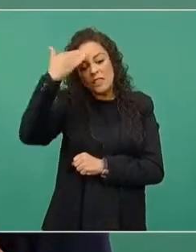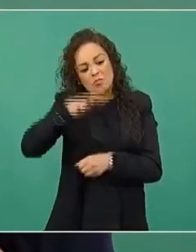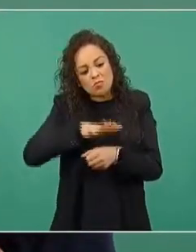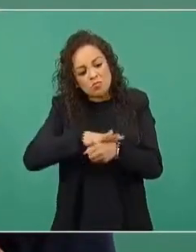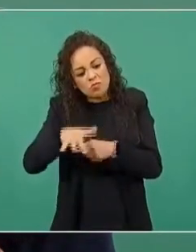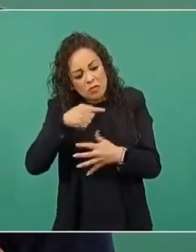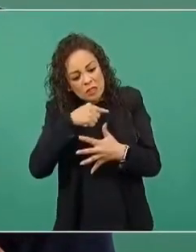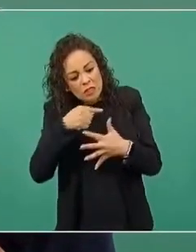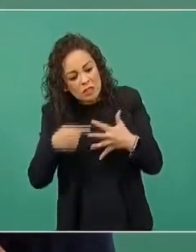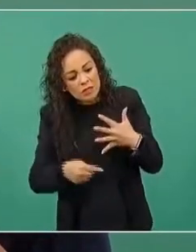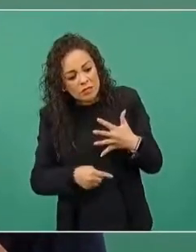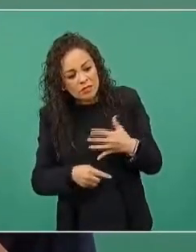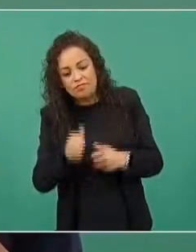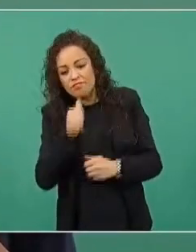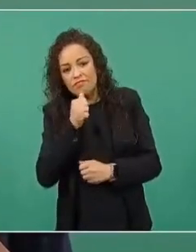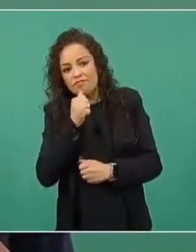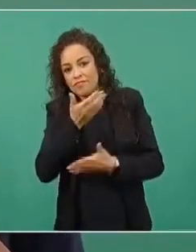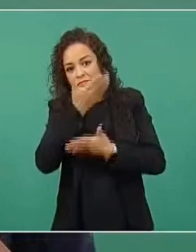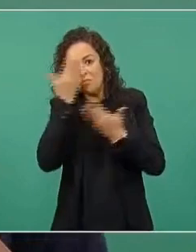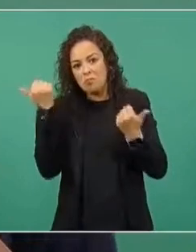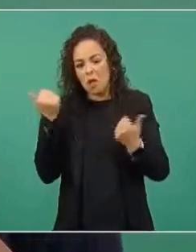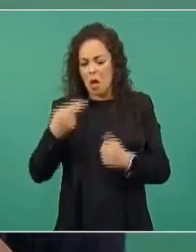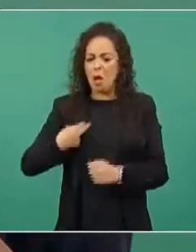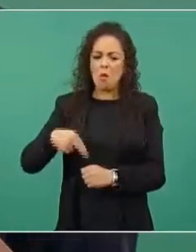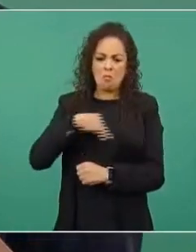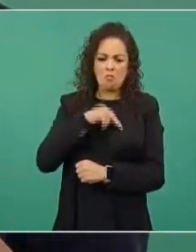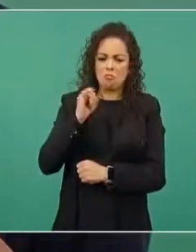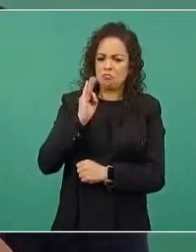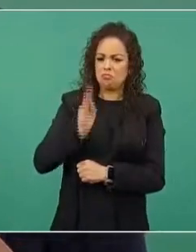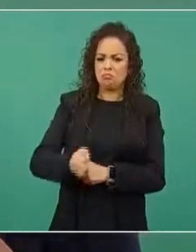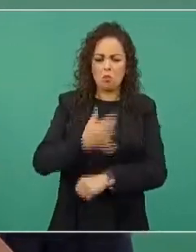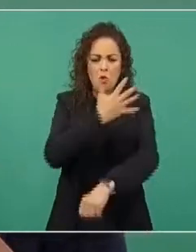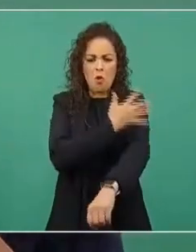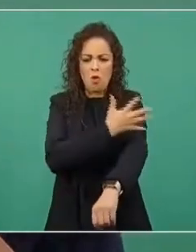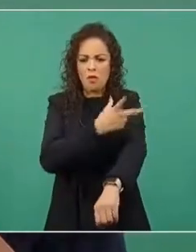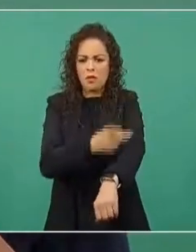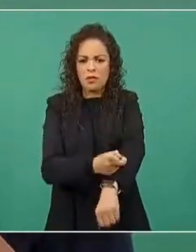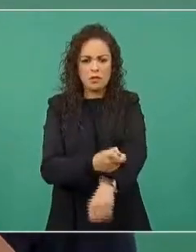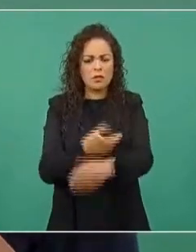pero con mucha transparencia entregamos todo,